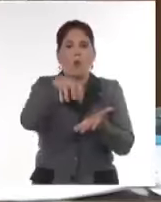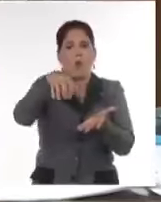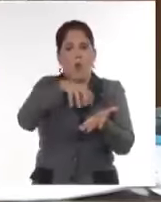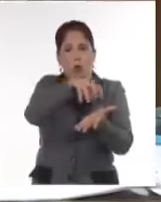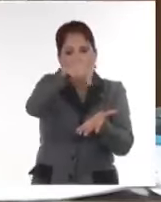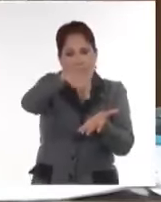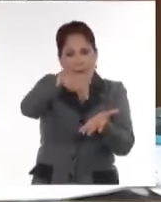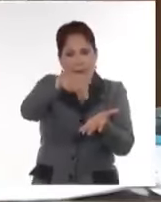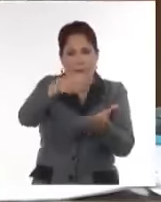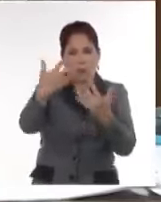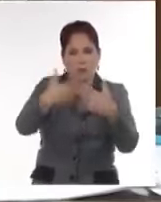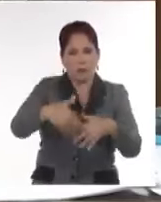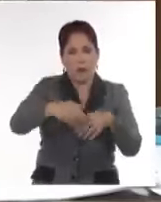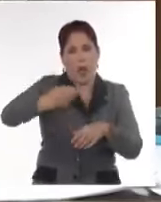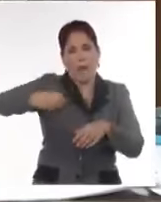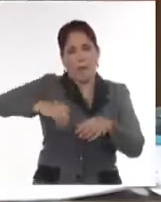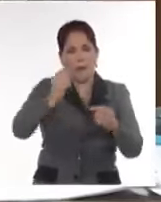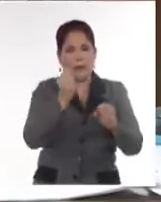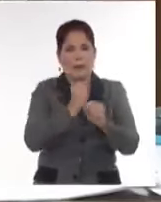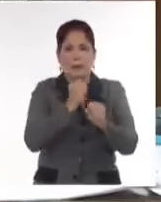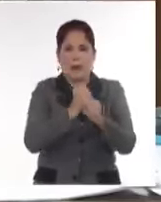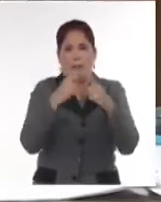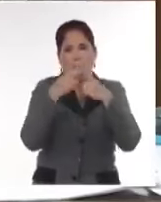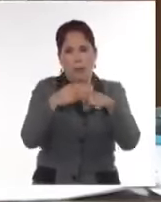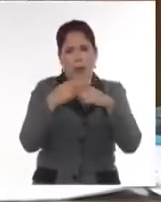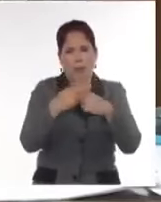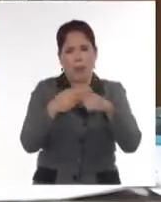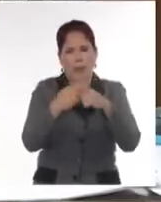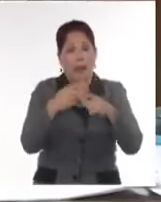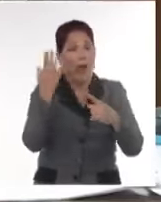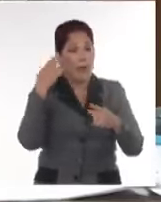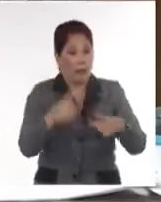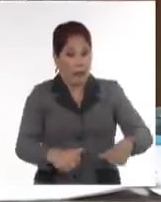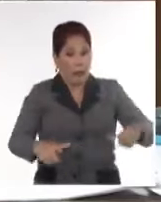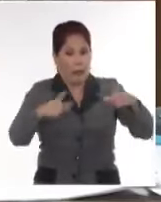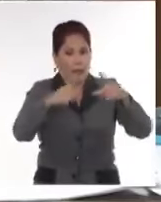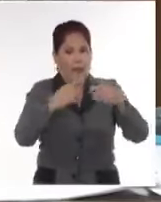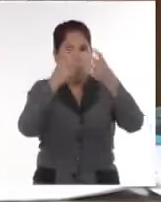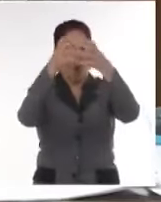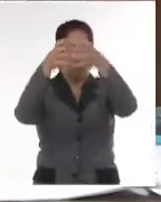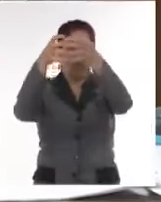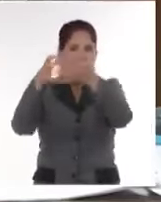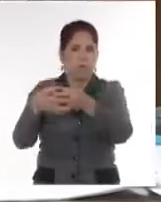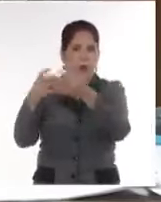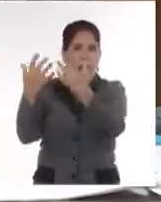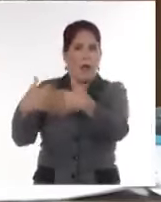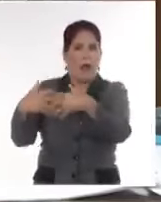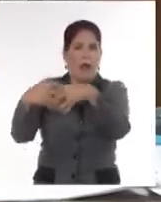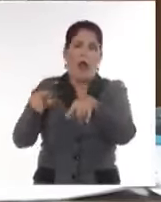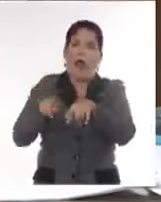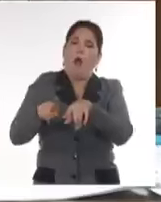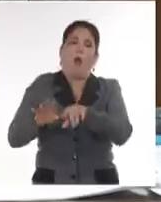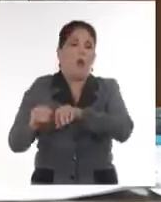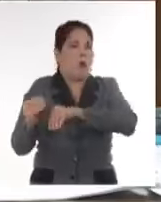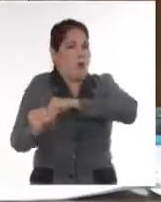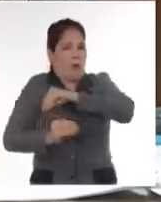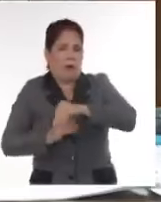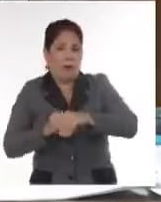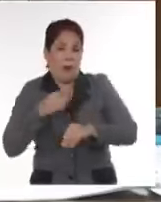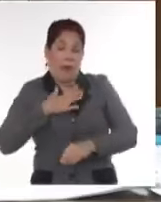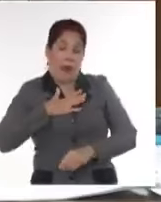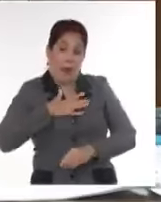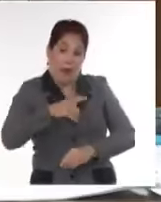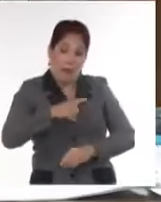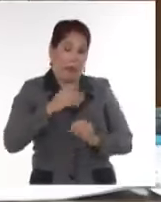termoeléctrica, aprovechando los trabajos principales de que era de la caldera y de los transformadores de salida. Y se ha hecho